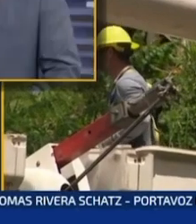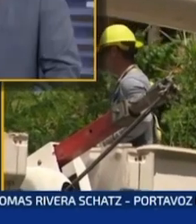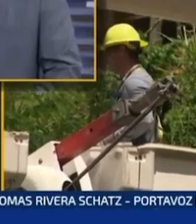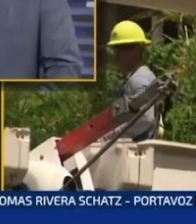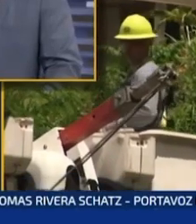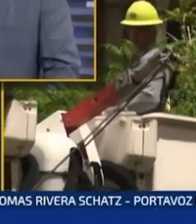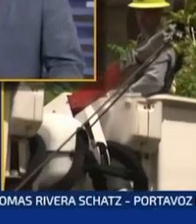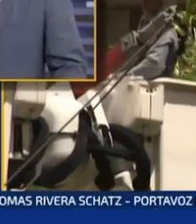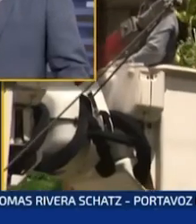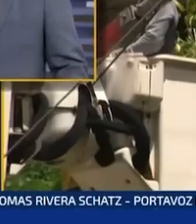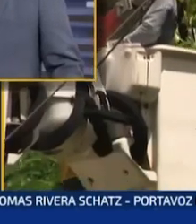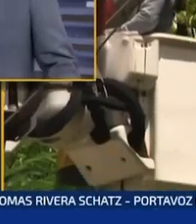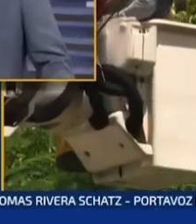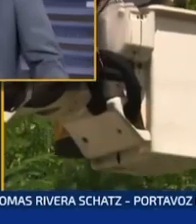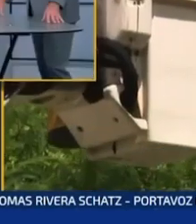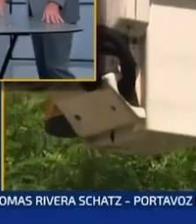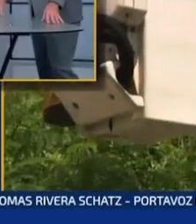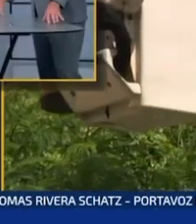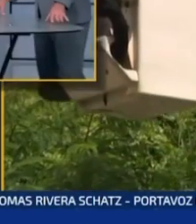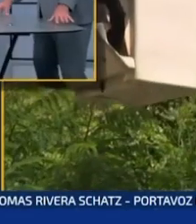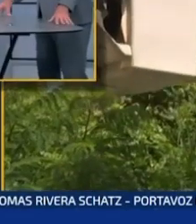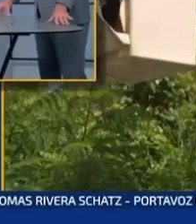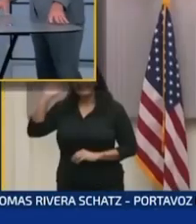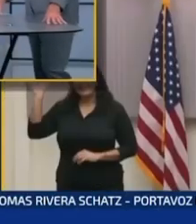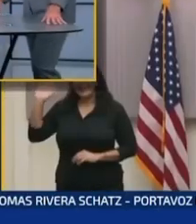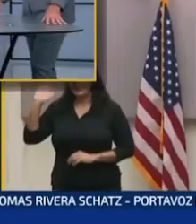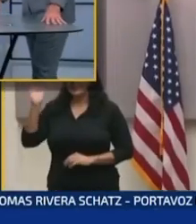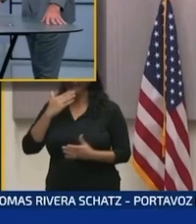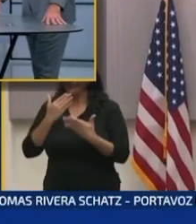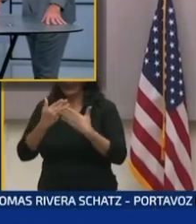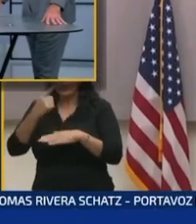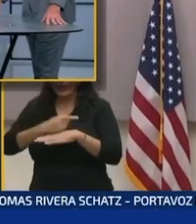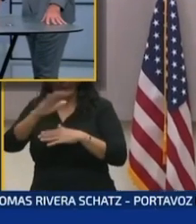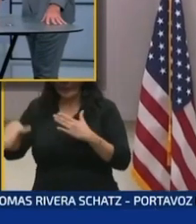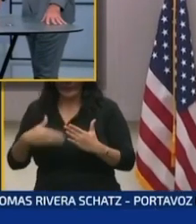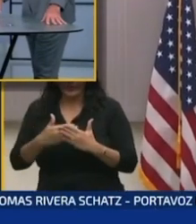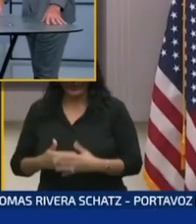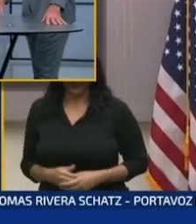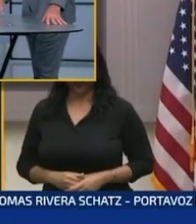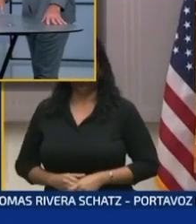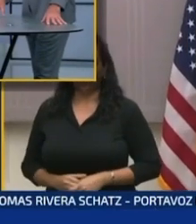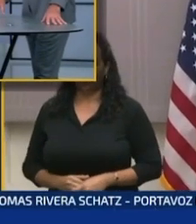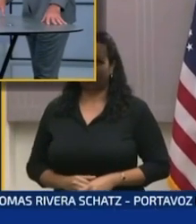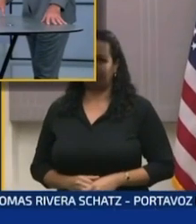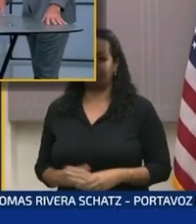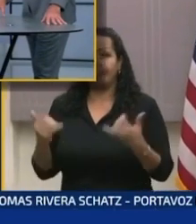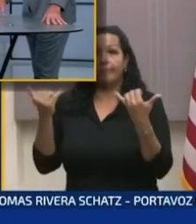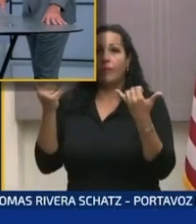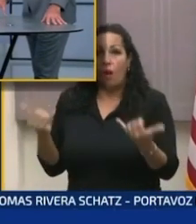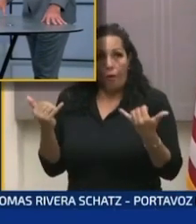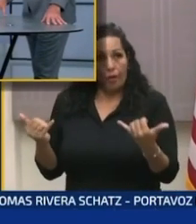nos corresponde fiscalizar. O sea que el gobernador y su gobierno no estaban fiscalizando ni a Luma ni a la Autoridad de Energía Eléctrica. Nuestro gobierno no puede